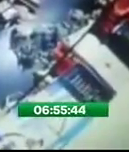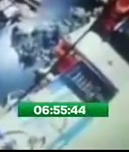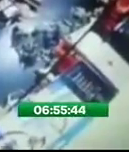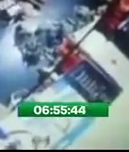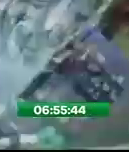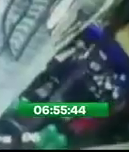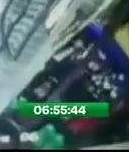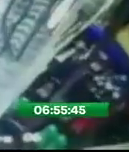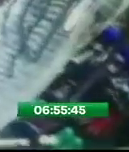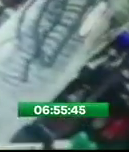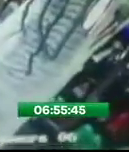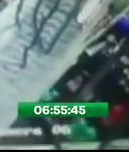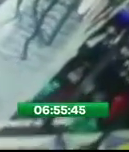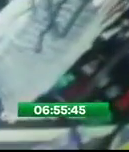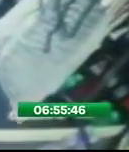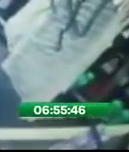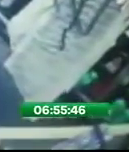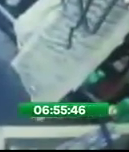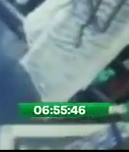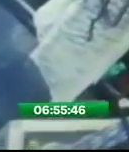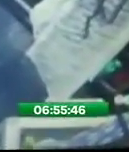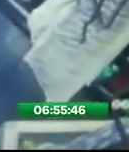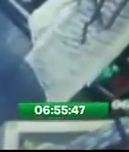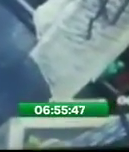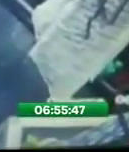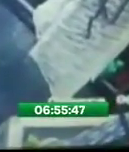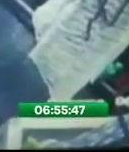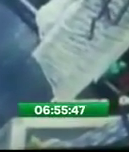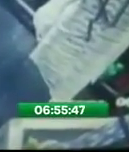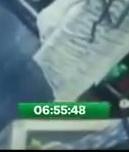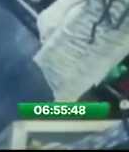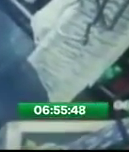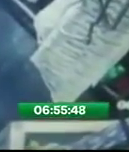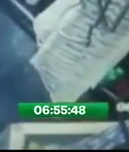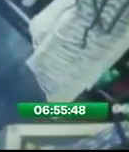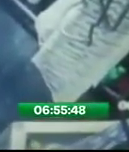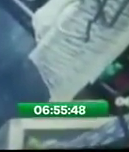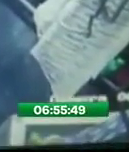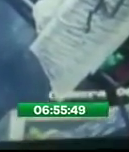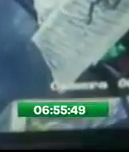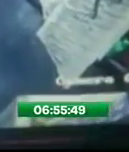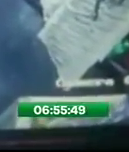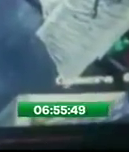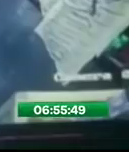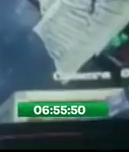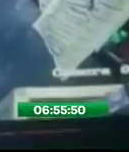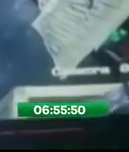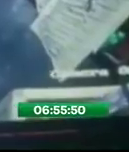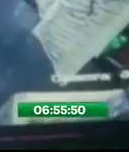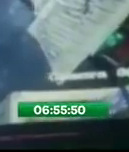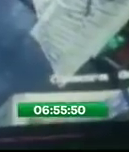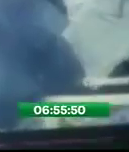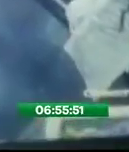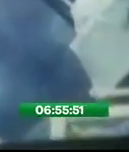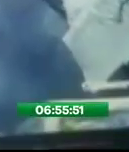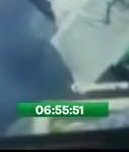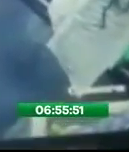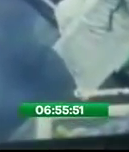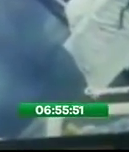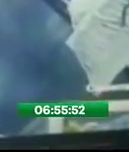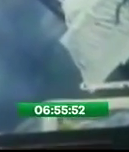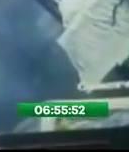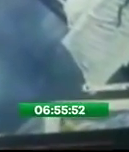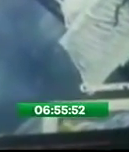Mira. ¿Con qué derecho se meten a escudriñar la privacidad y la propiedad ajena? No